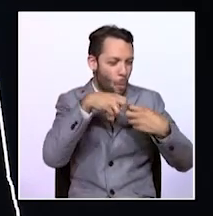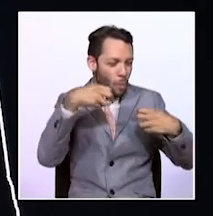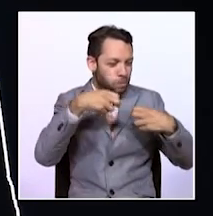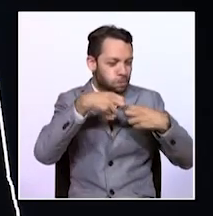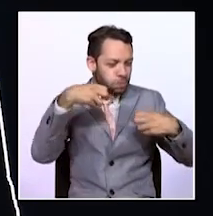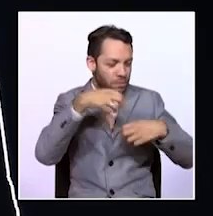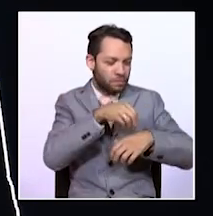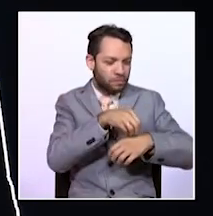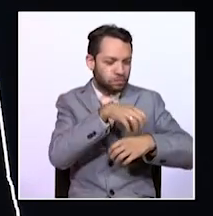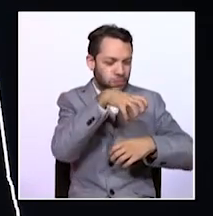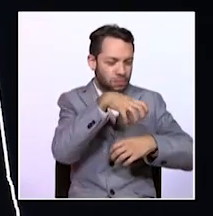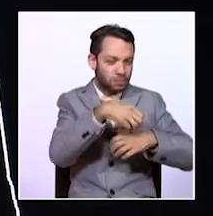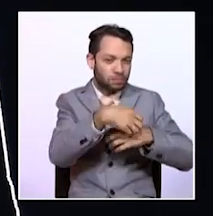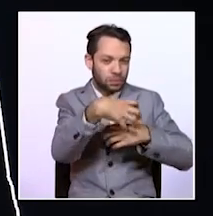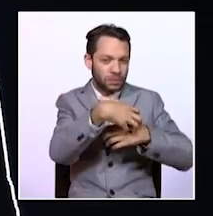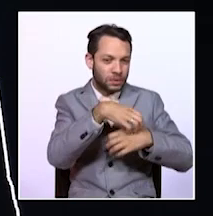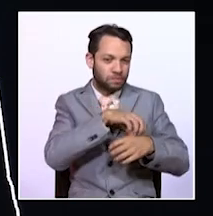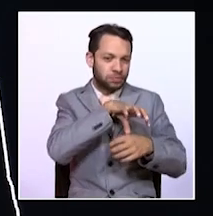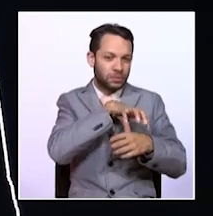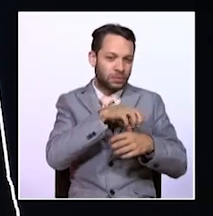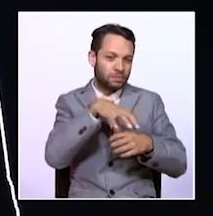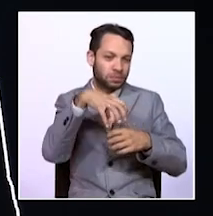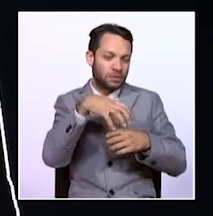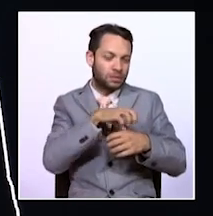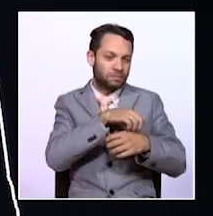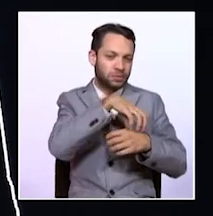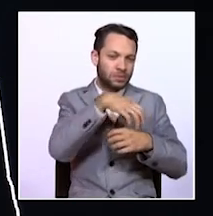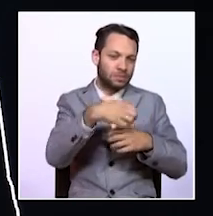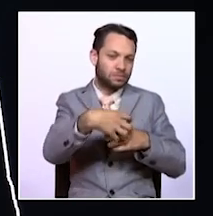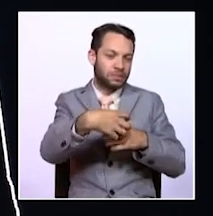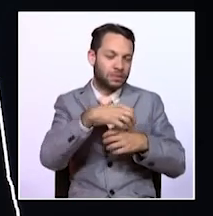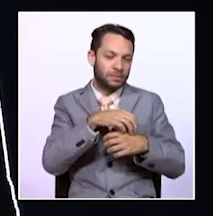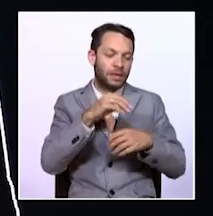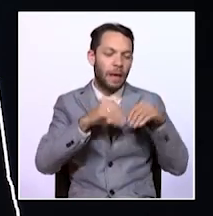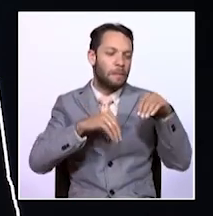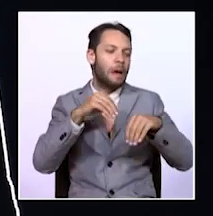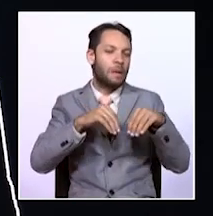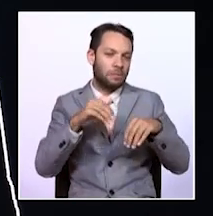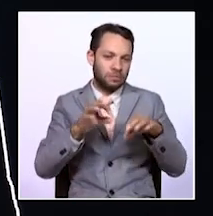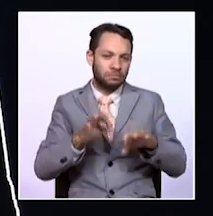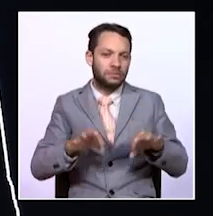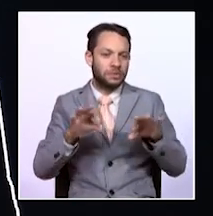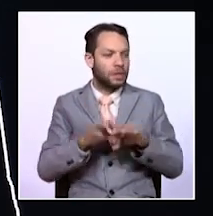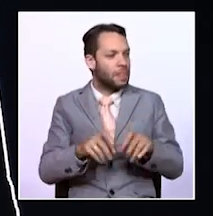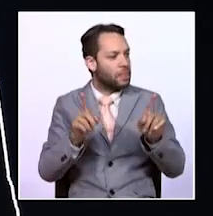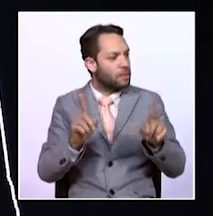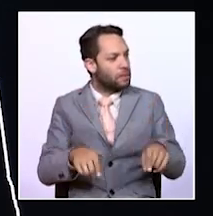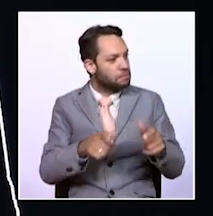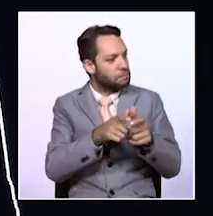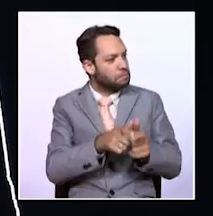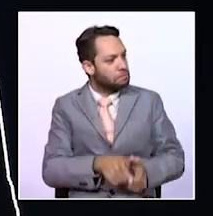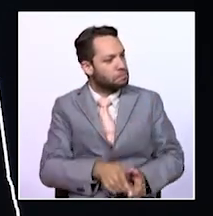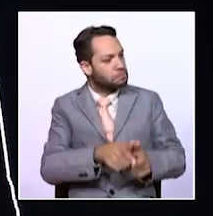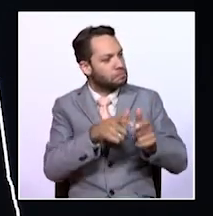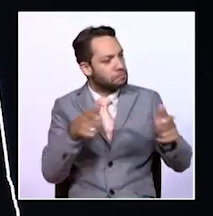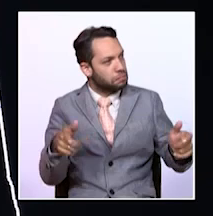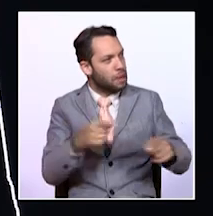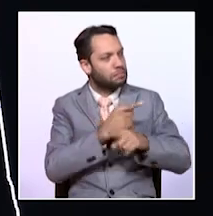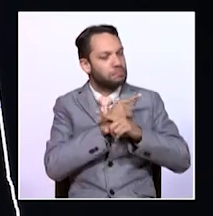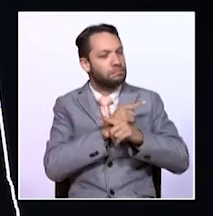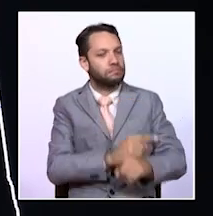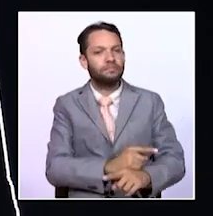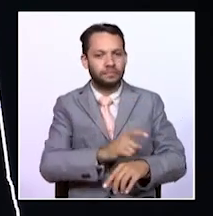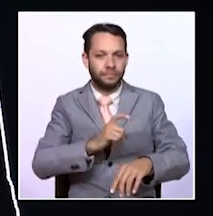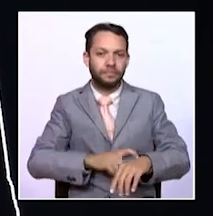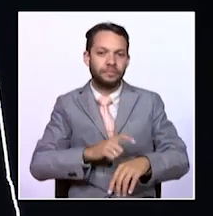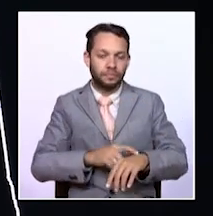cápsula de la glándula, la serosa, ni invadido otros órganos externos, por su crecimiento tan lento podemos a tiempo